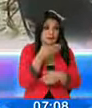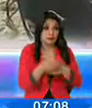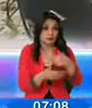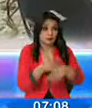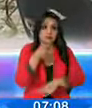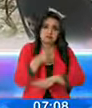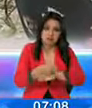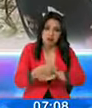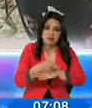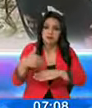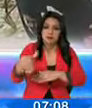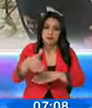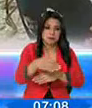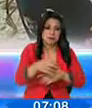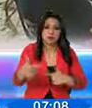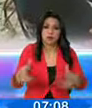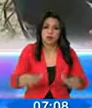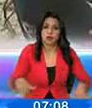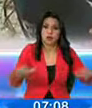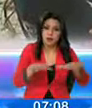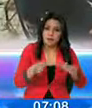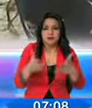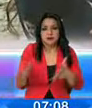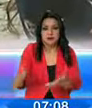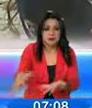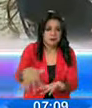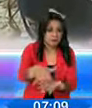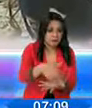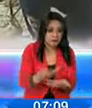respectivas de desalojo de los vestigios,